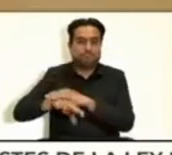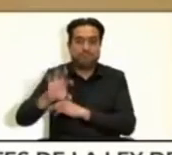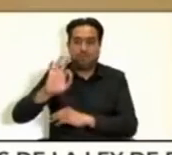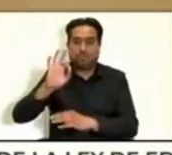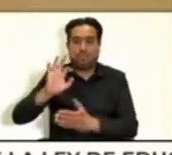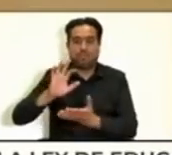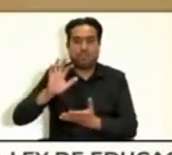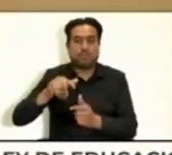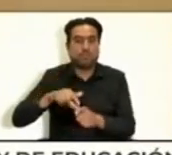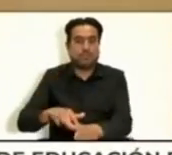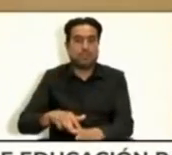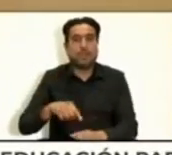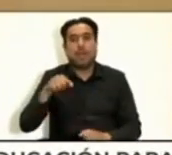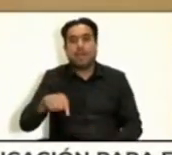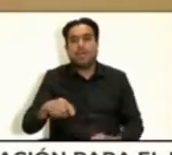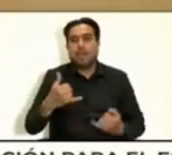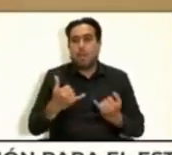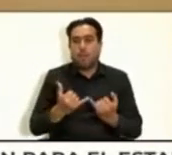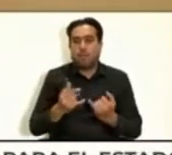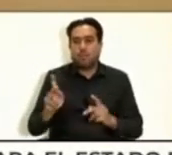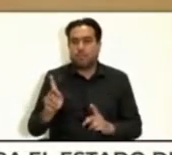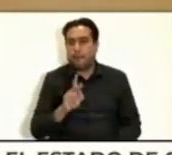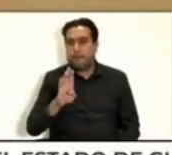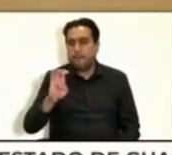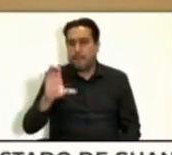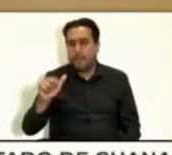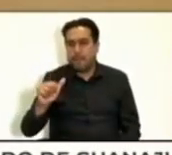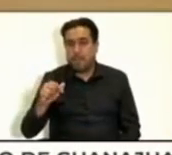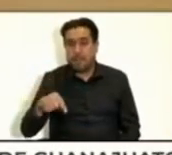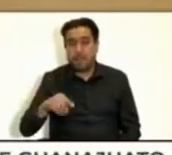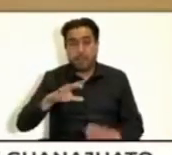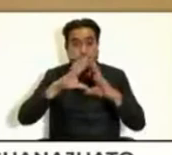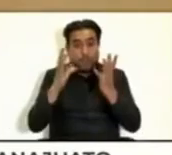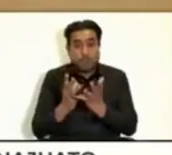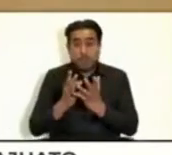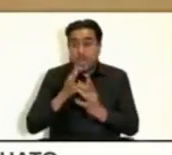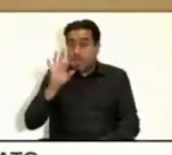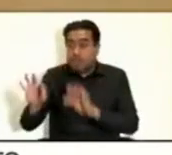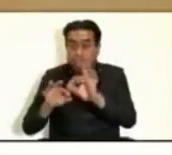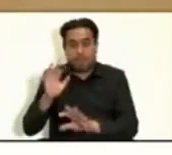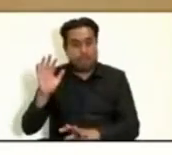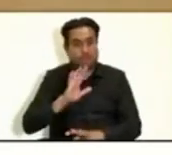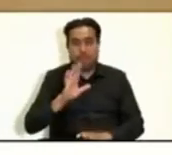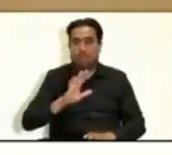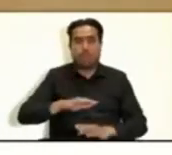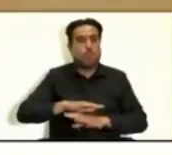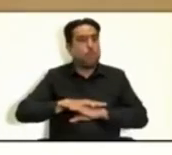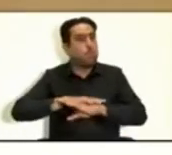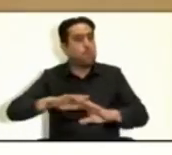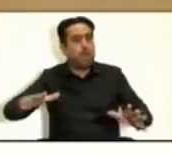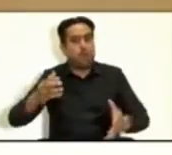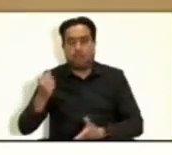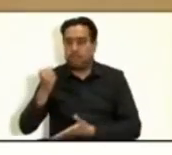de tipo beca será universal y no selectiva pues pretende ser un apoyo directo